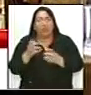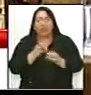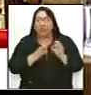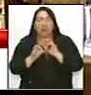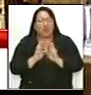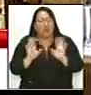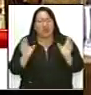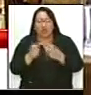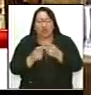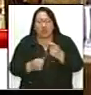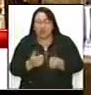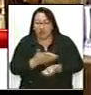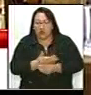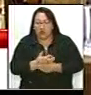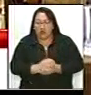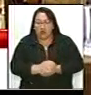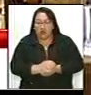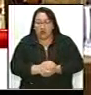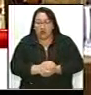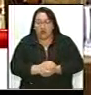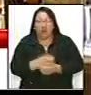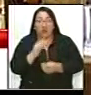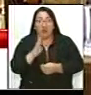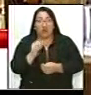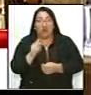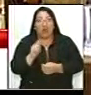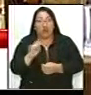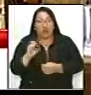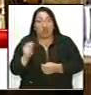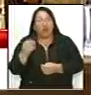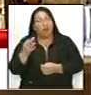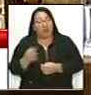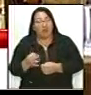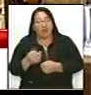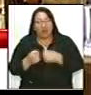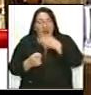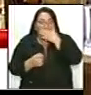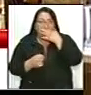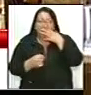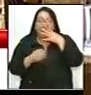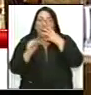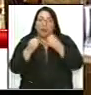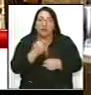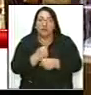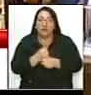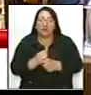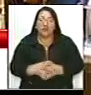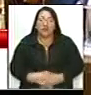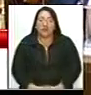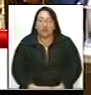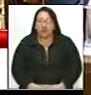a la congresista Bartra, pero debo decirle que se ha estado trabajando.